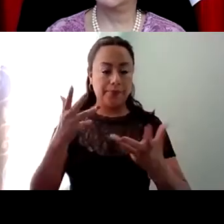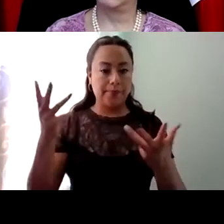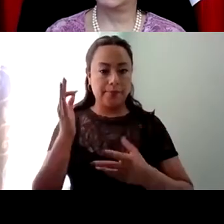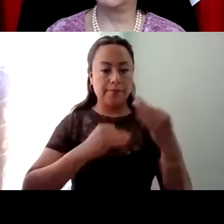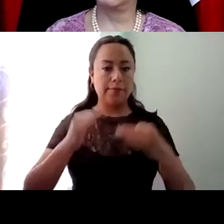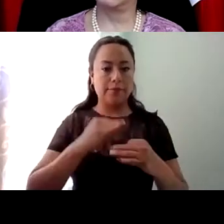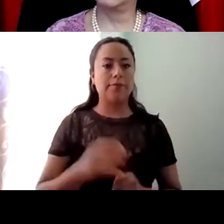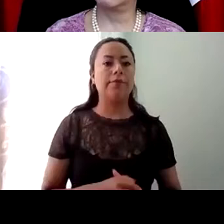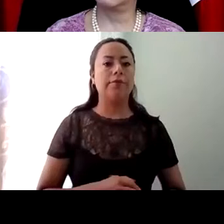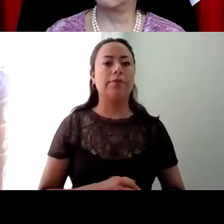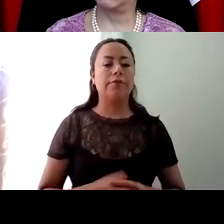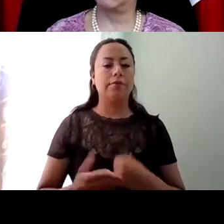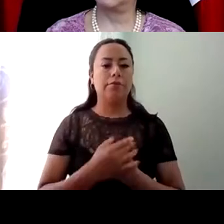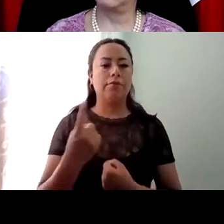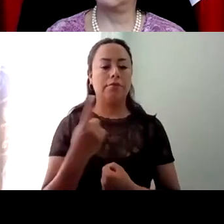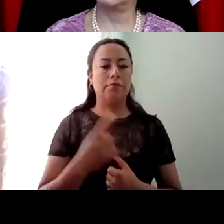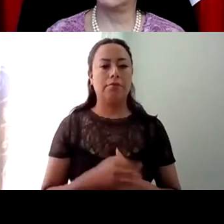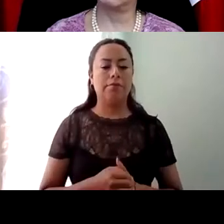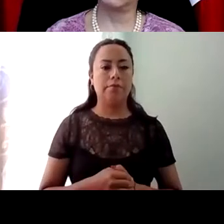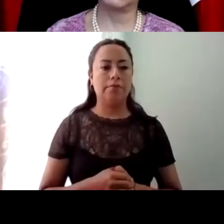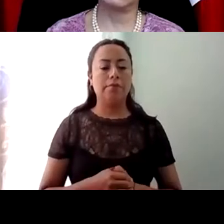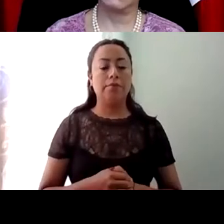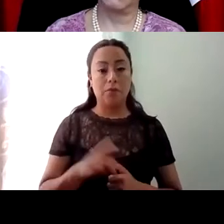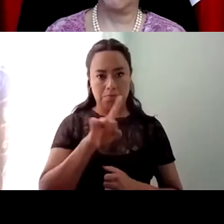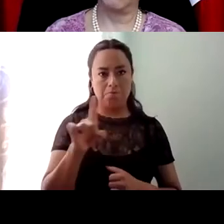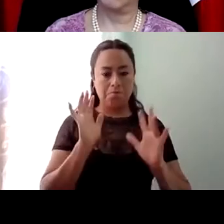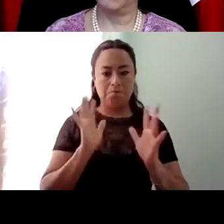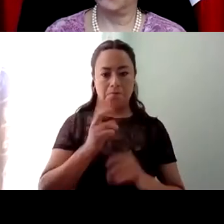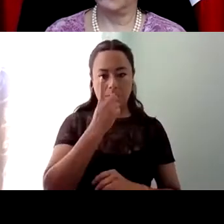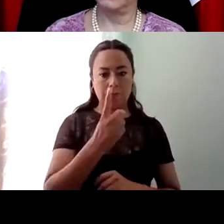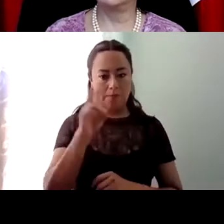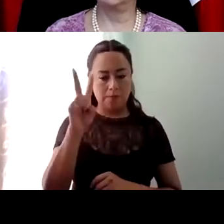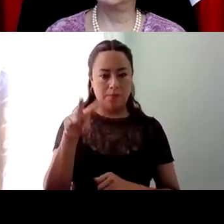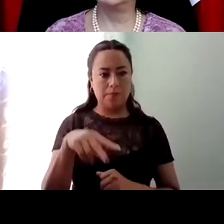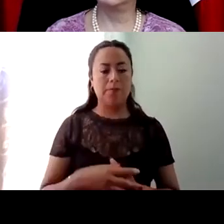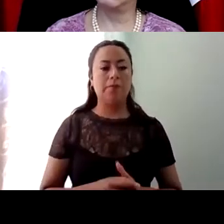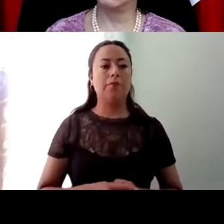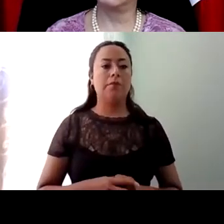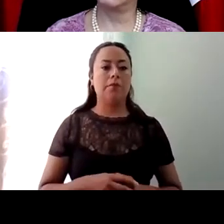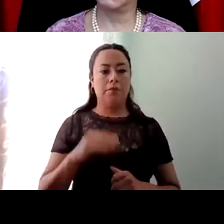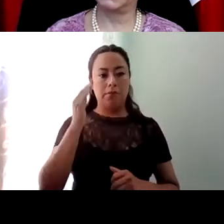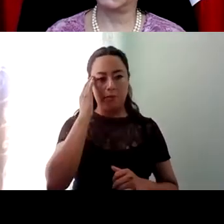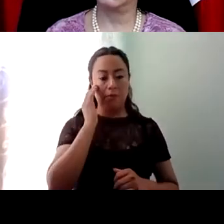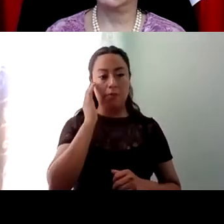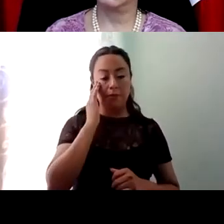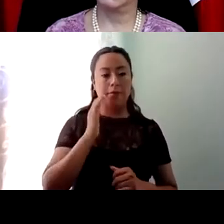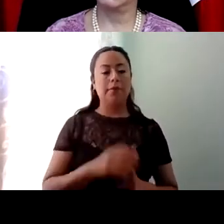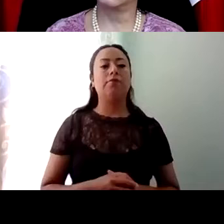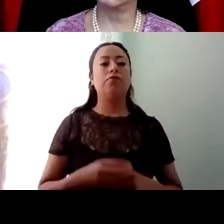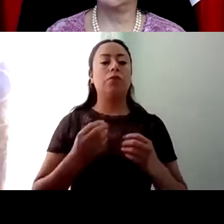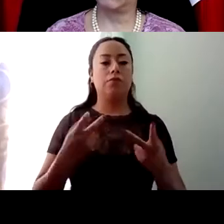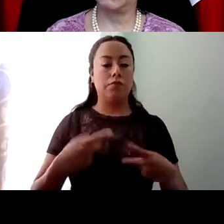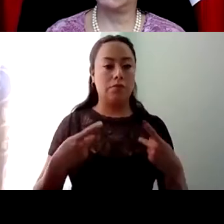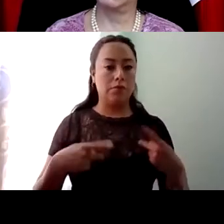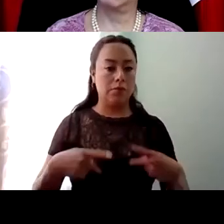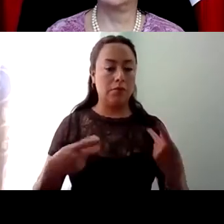suceda, porque efectivamente, como bien lo menciona, bueno, pues es muchísima la gente que trabaja en el